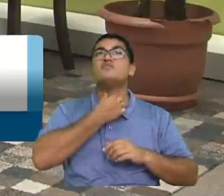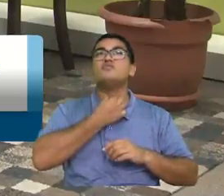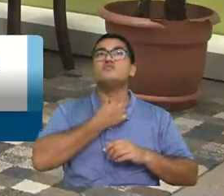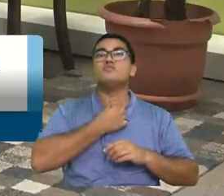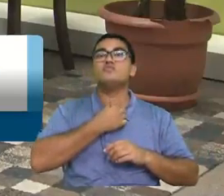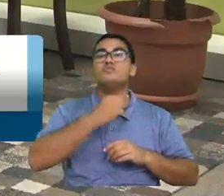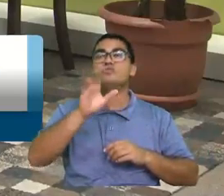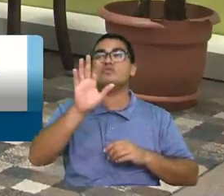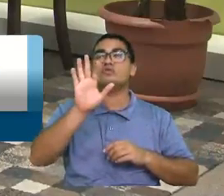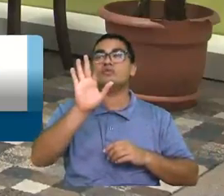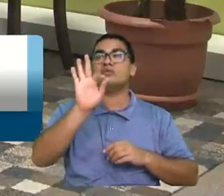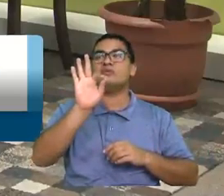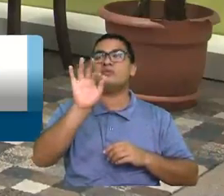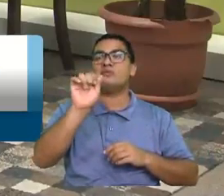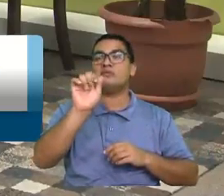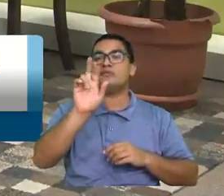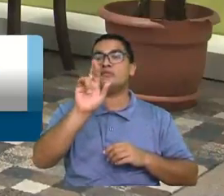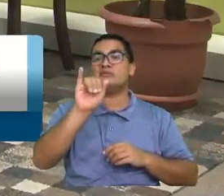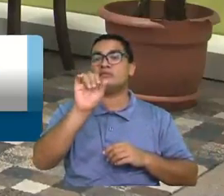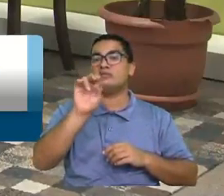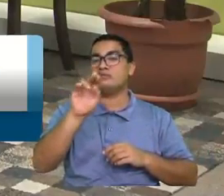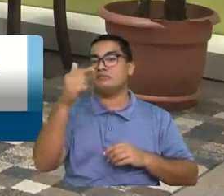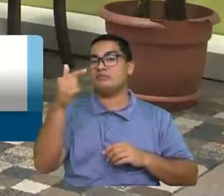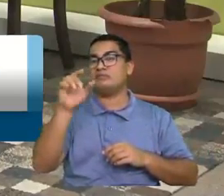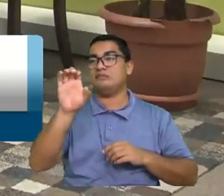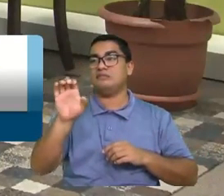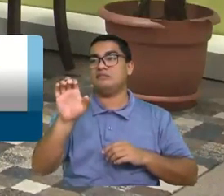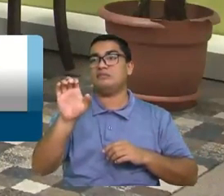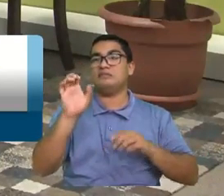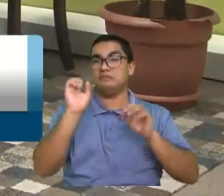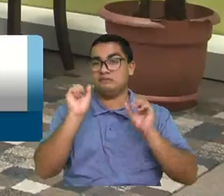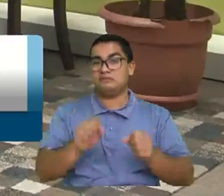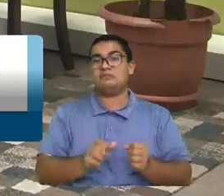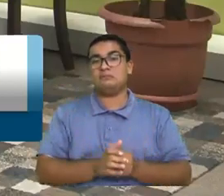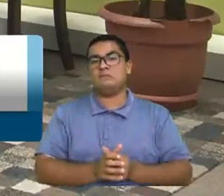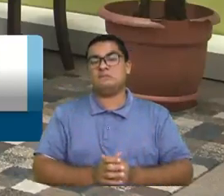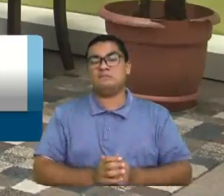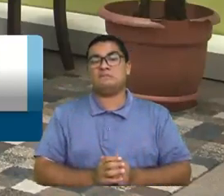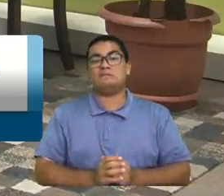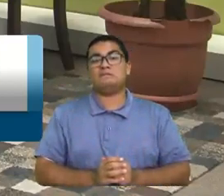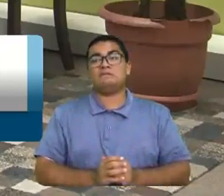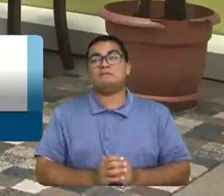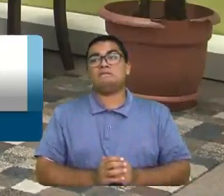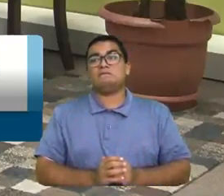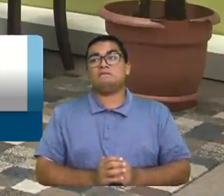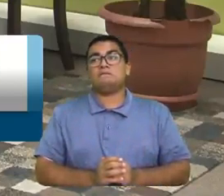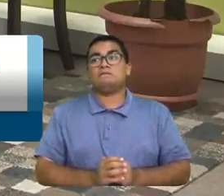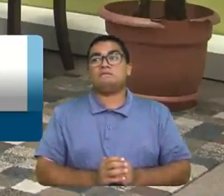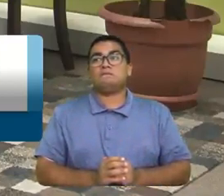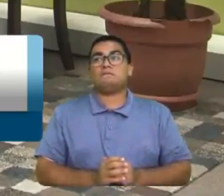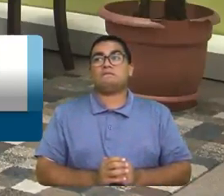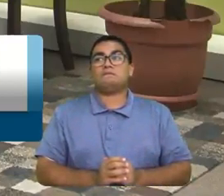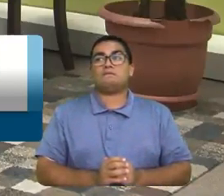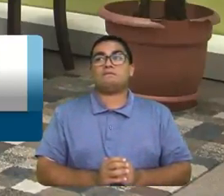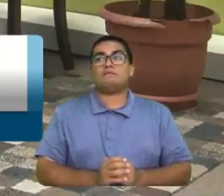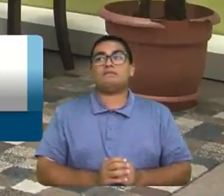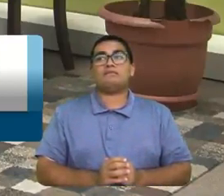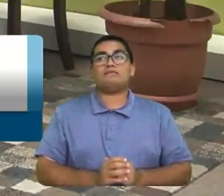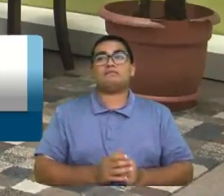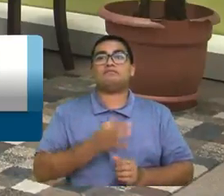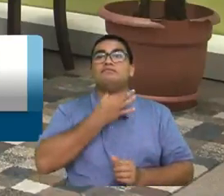más hacia al fondo, puedes ver ya propiamente lo que es la faringe. Ella se puede volver rojita, también se